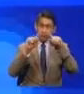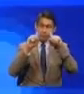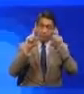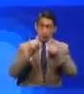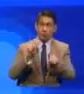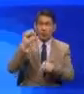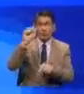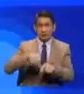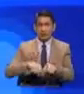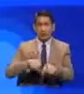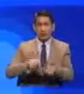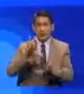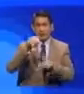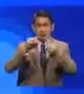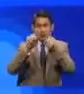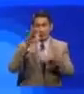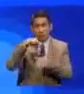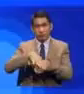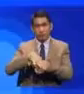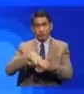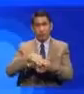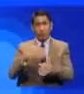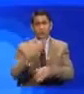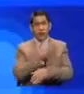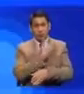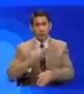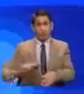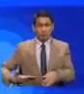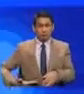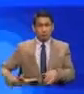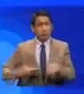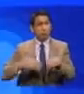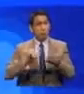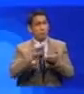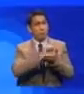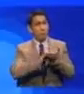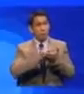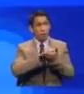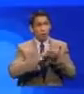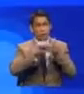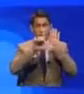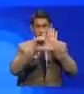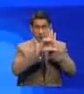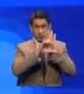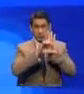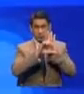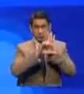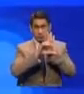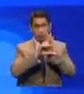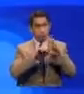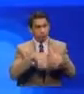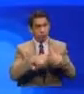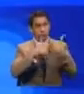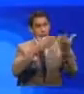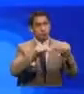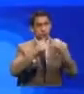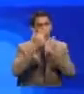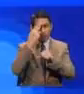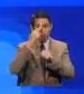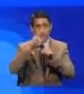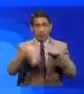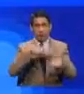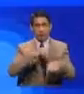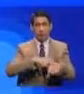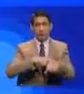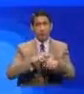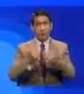enviará 5 proyectos de ley al legislativo que incluyen reformas al Código Orgánico Integral Penal. Rige un plazo